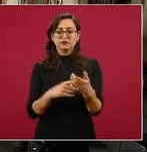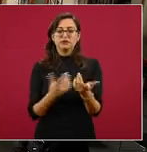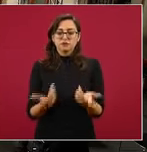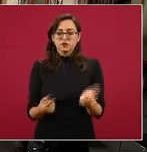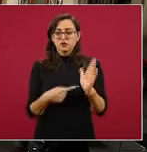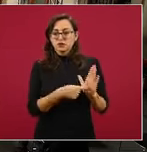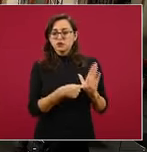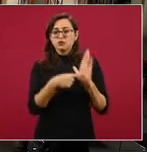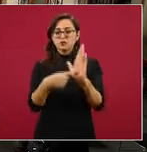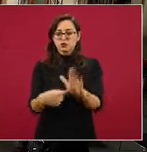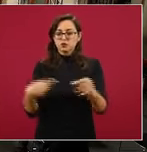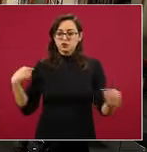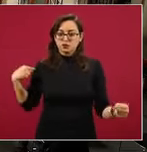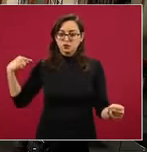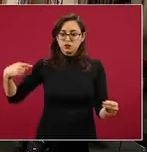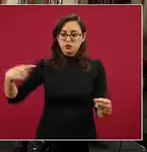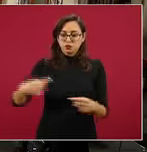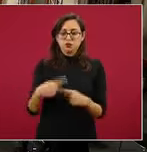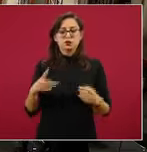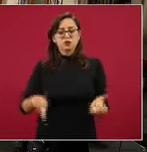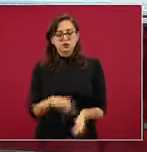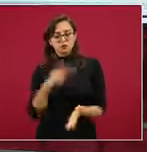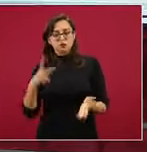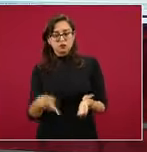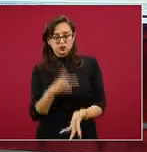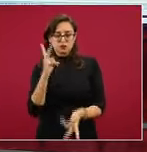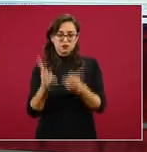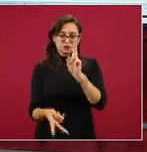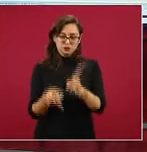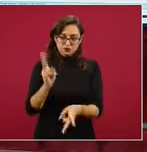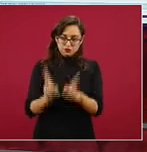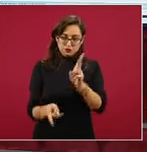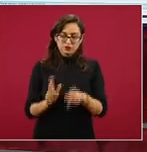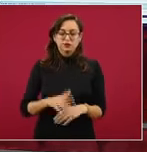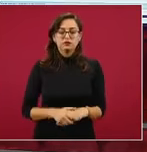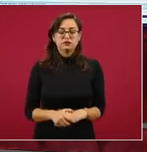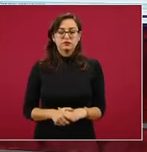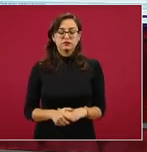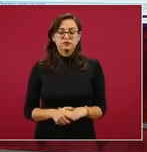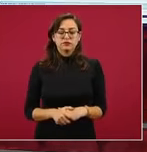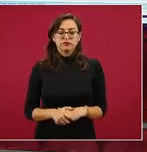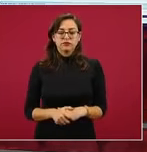hemos ido platicando ya en varias ocasiones. Desde hace